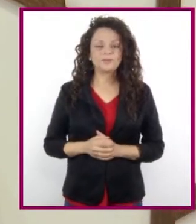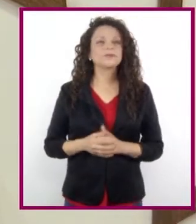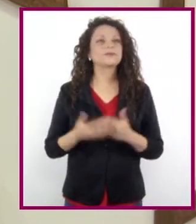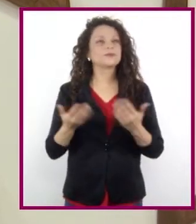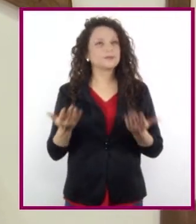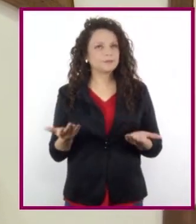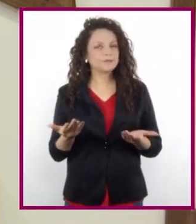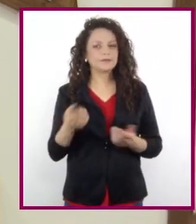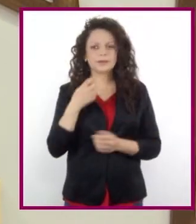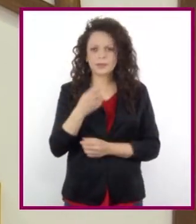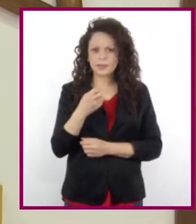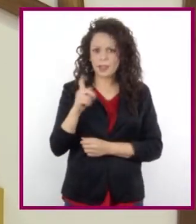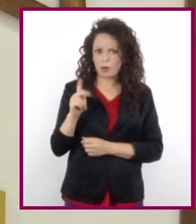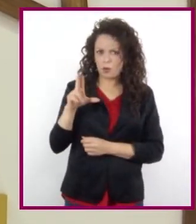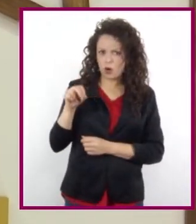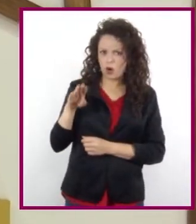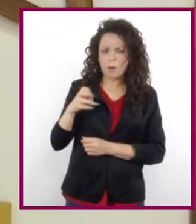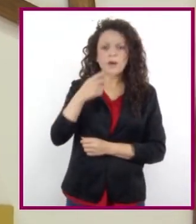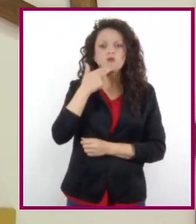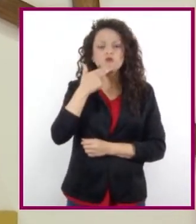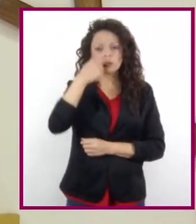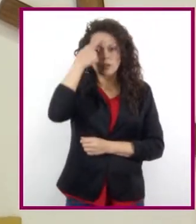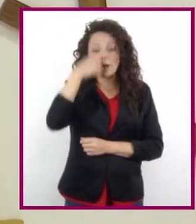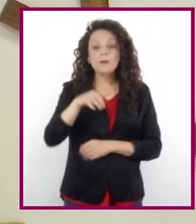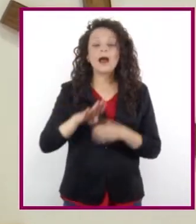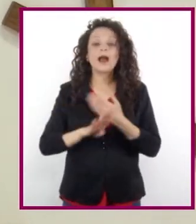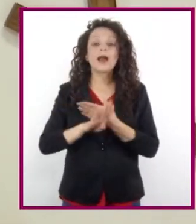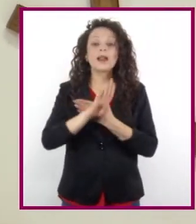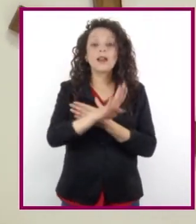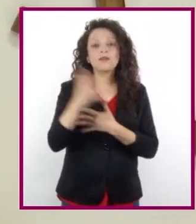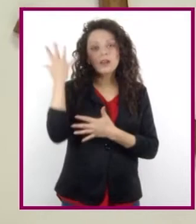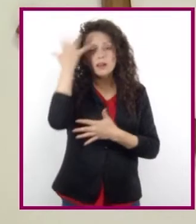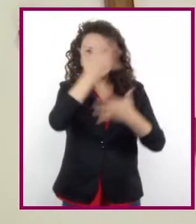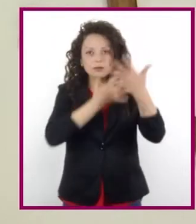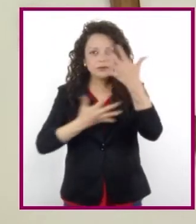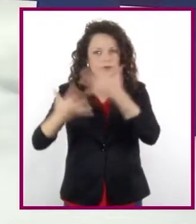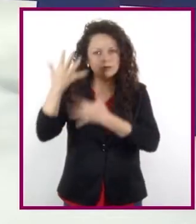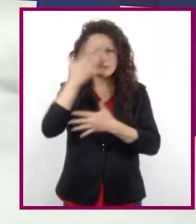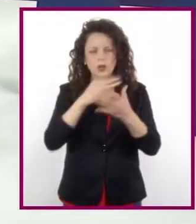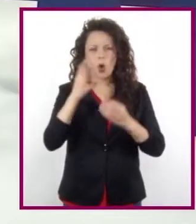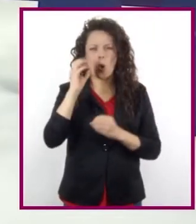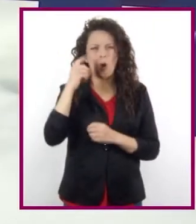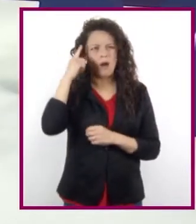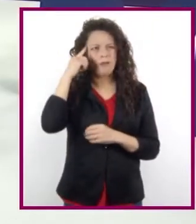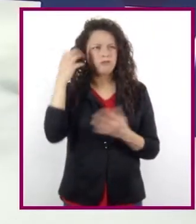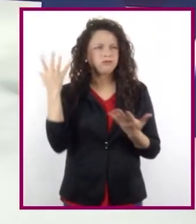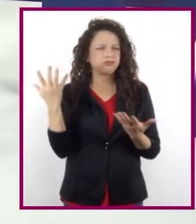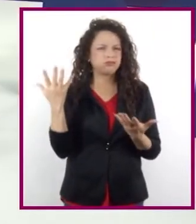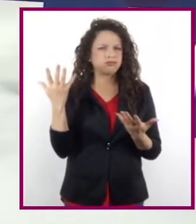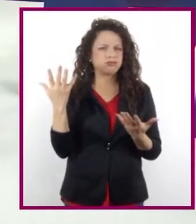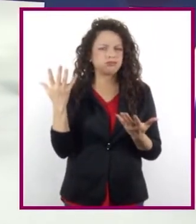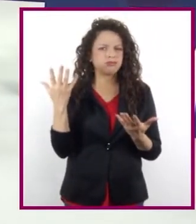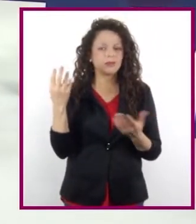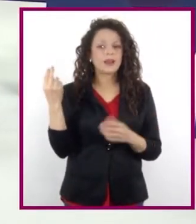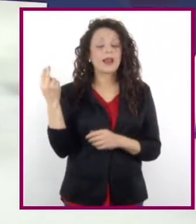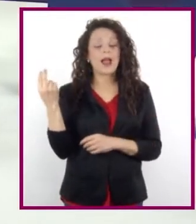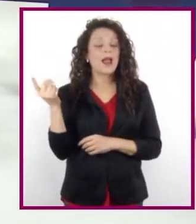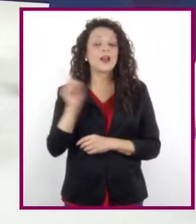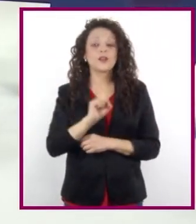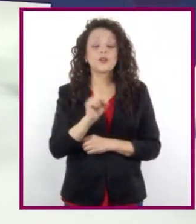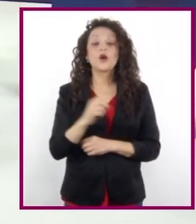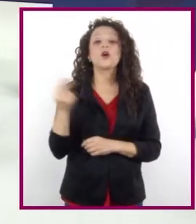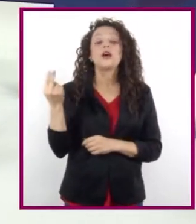Entonces, ¿los pronombres deben emplearse para evitar confusiones o ambigüedades? Más bien es para evitar